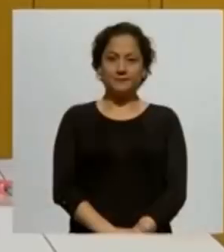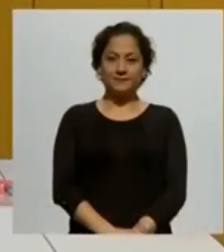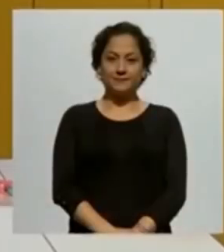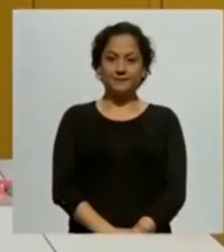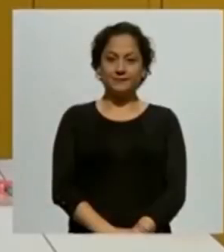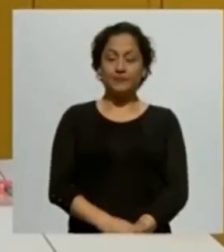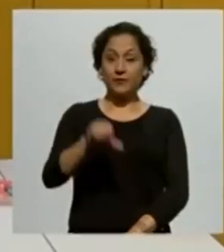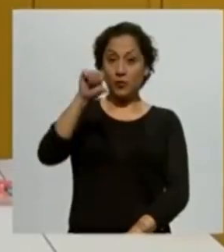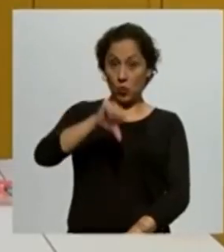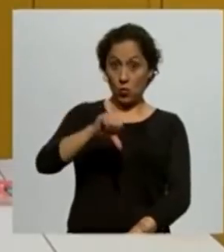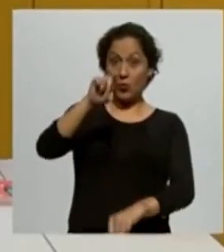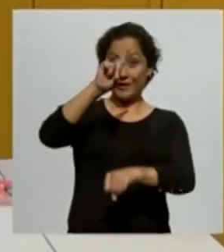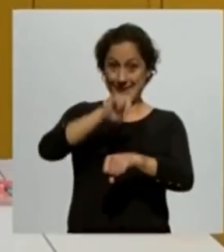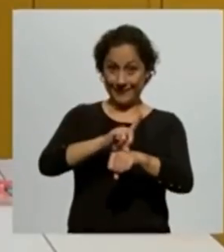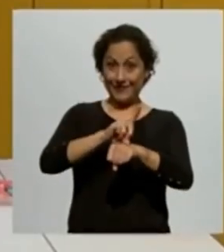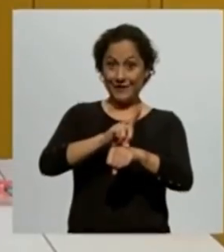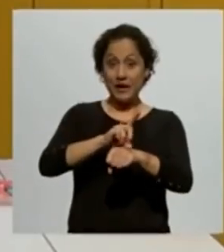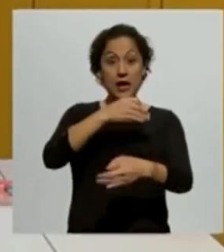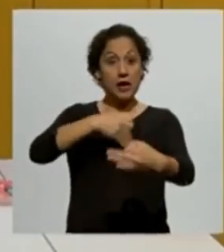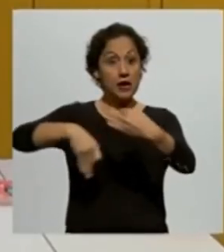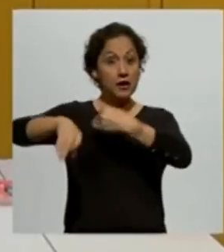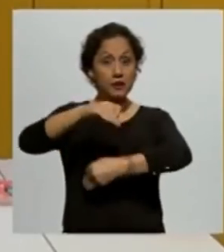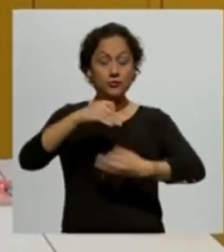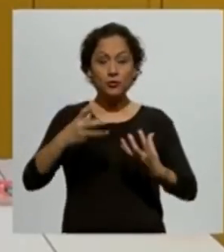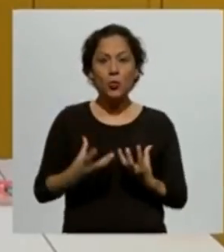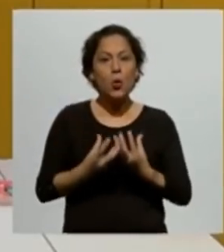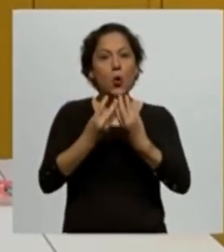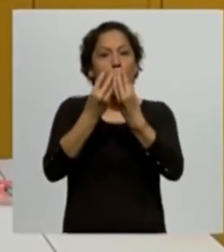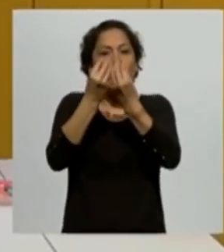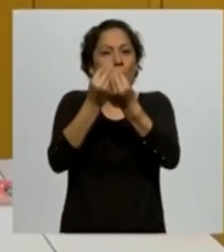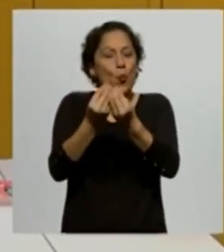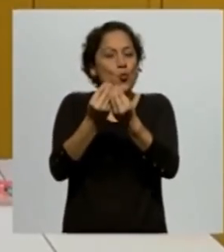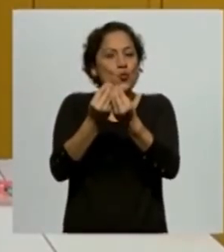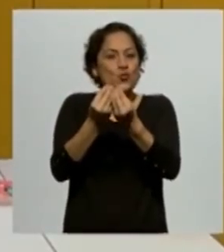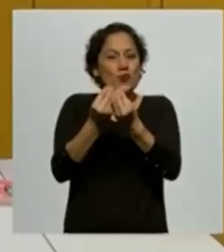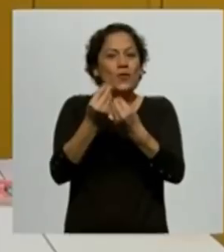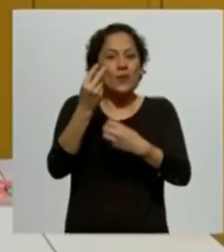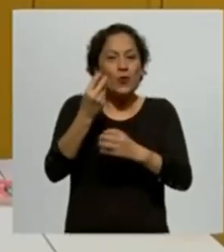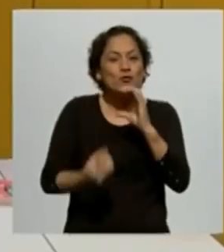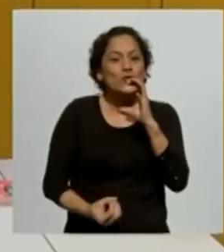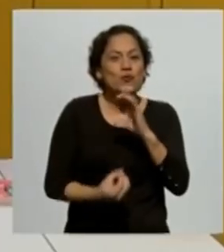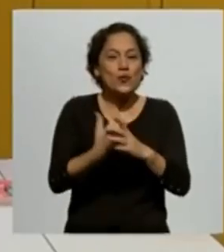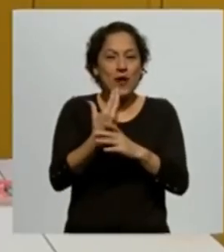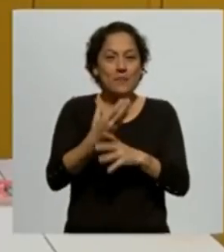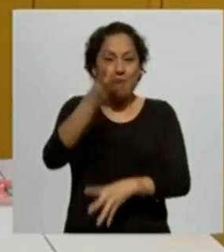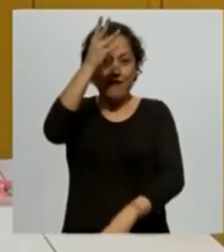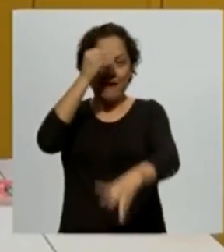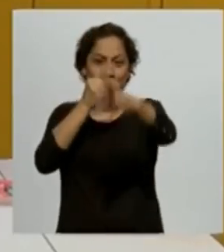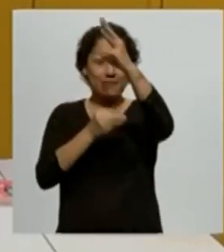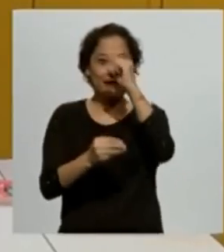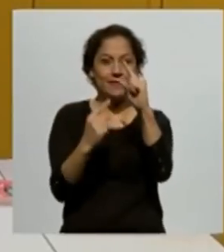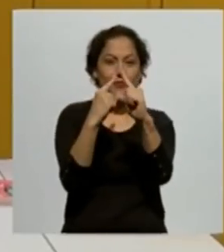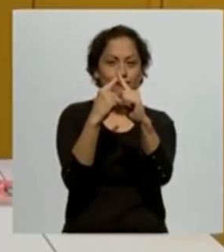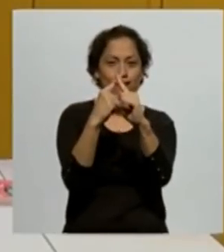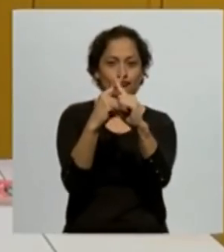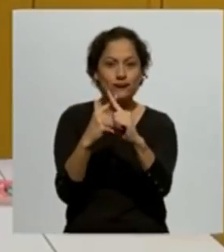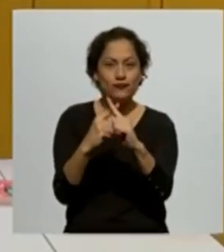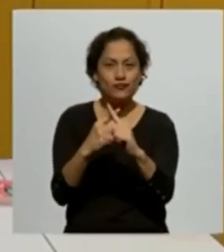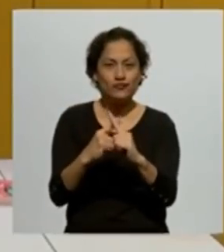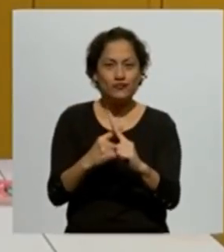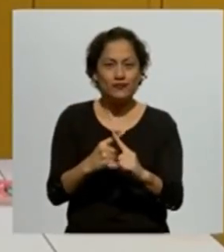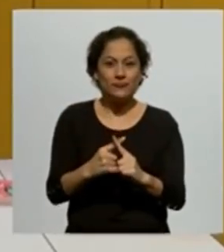El día de hoy nos uniremos en una nueva aventura en la que aprenderemos a resolver multiplicaciones.